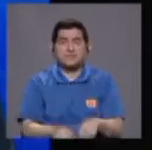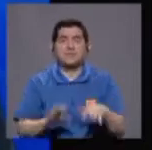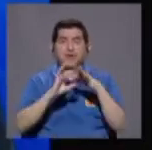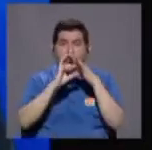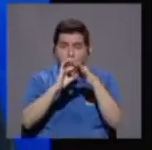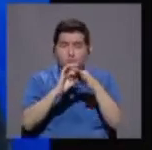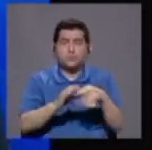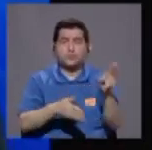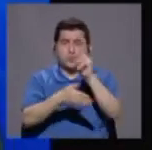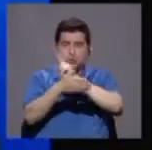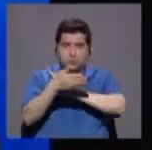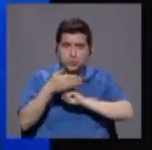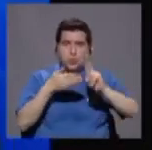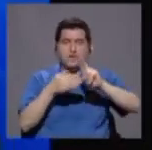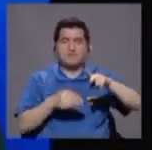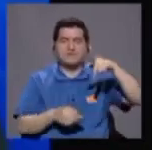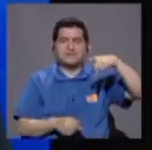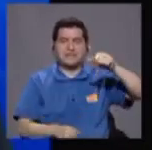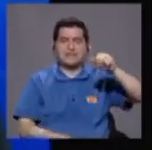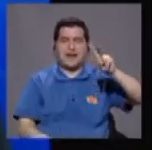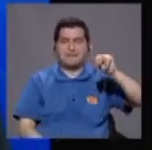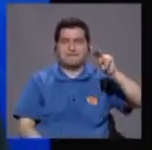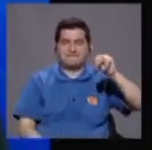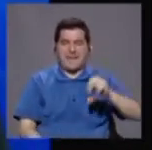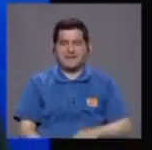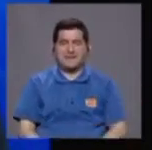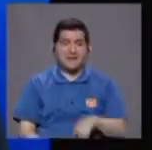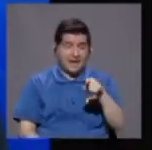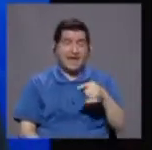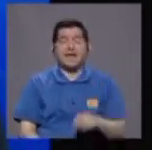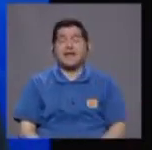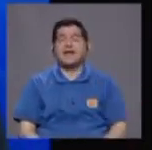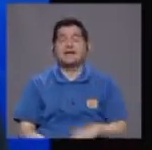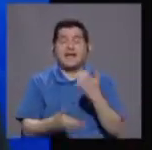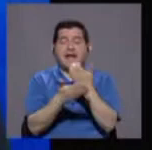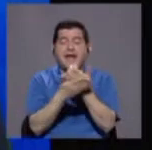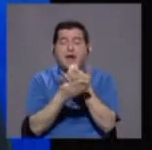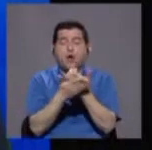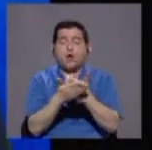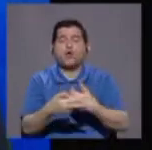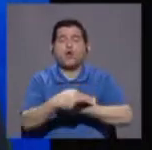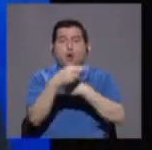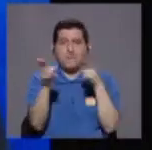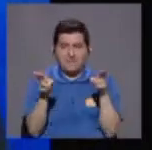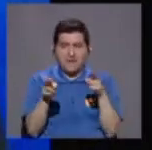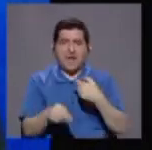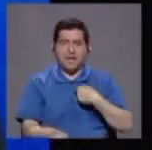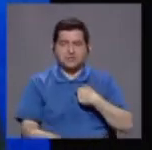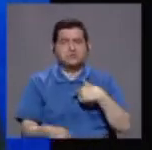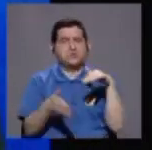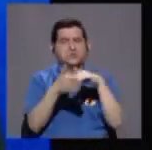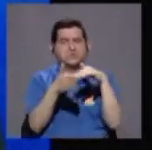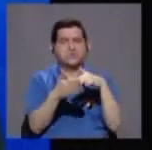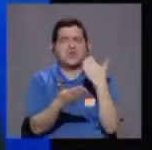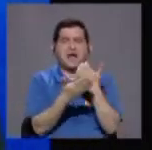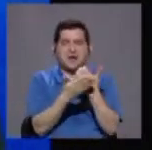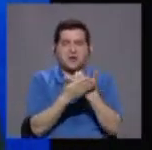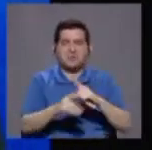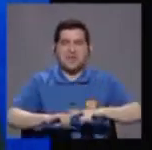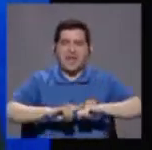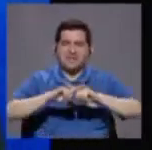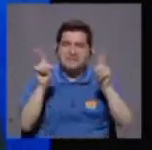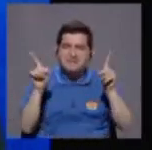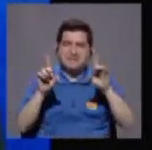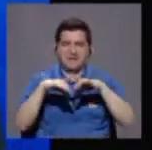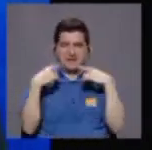Universidad de Pensilvania. Él estudiaba economía regional, yo estudiaba economía, eran dos diferentes